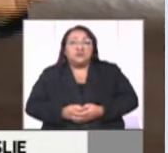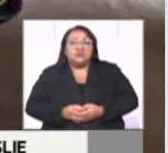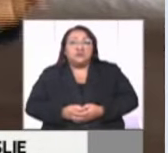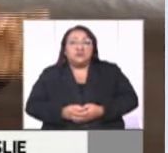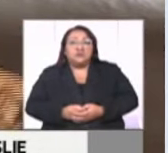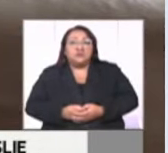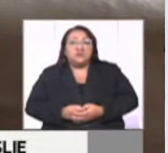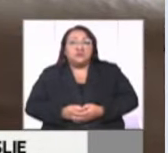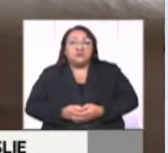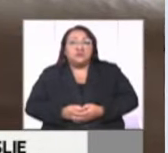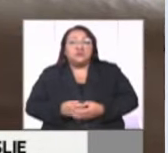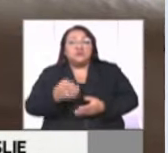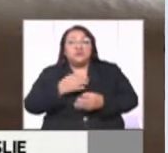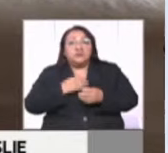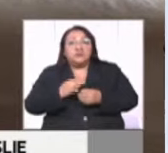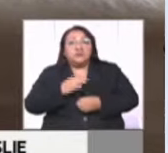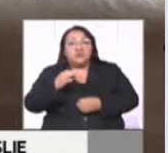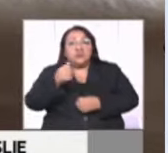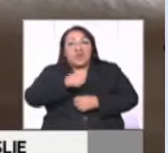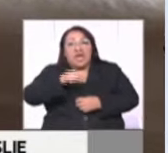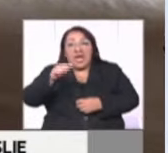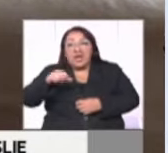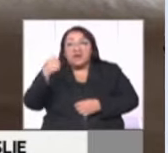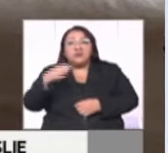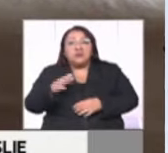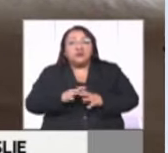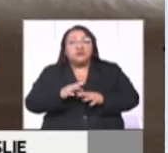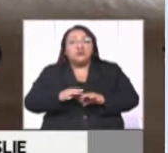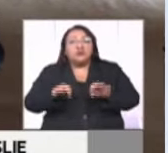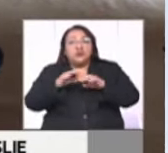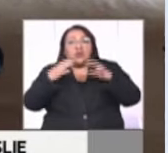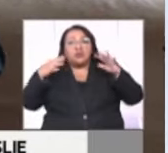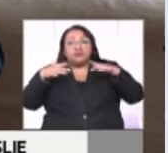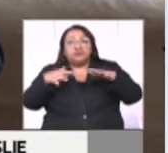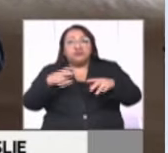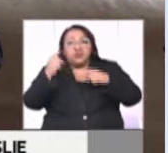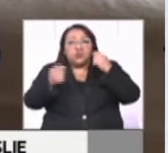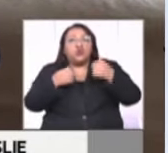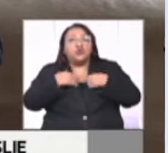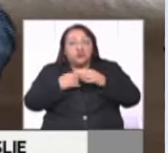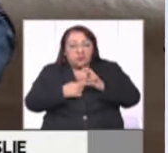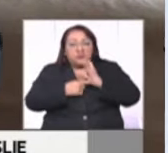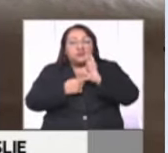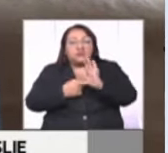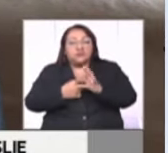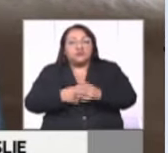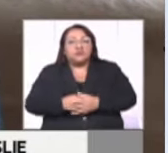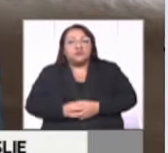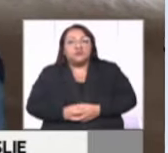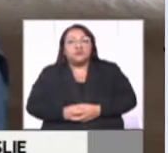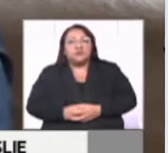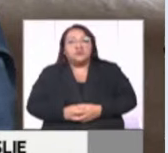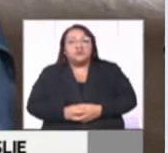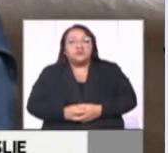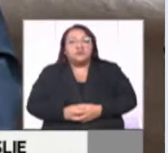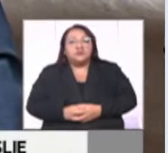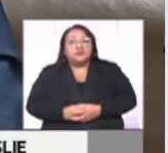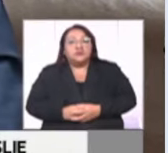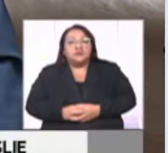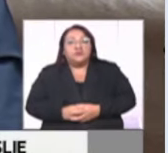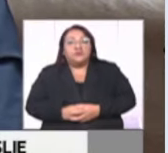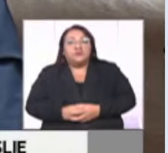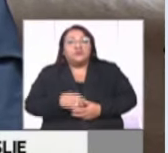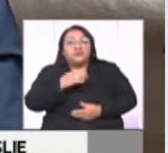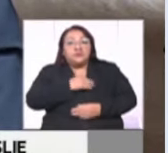En mi región Ancash, que es una región netamente turística, yo he presentado a esta señora del Ministerio